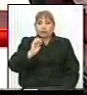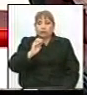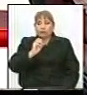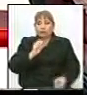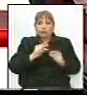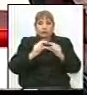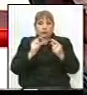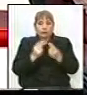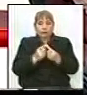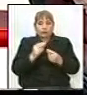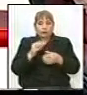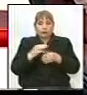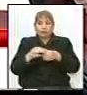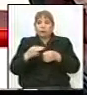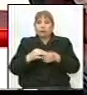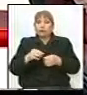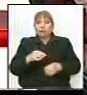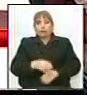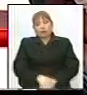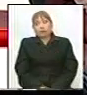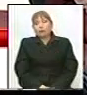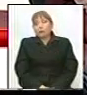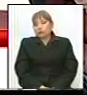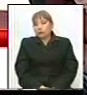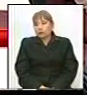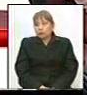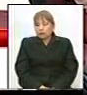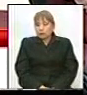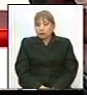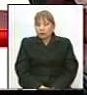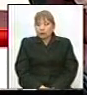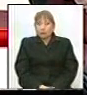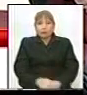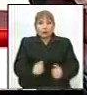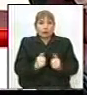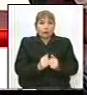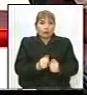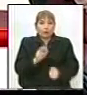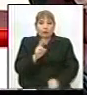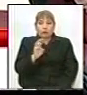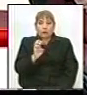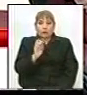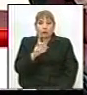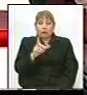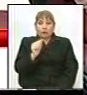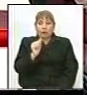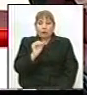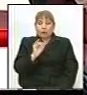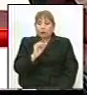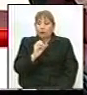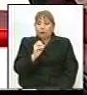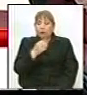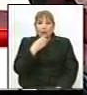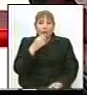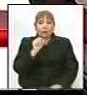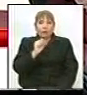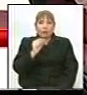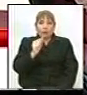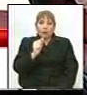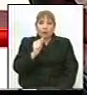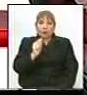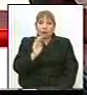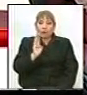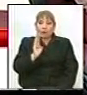partidarios provinciales. Con relación también a lo expresado por la señora Saavedra,